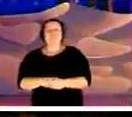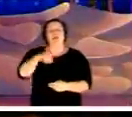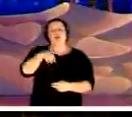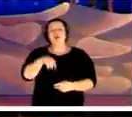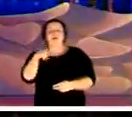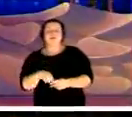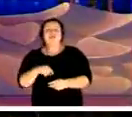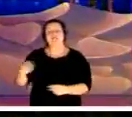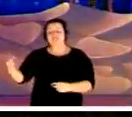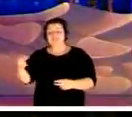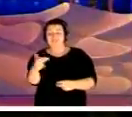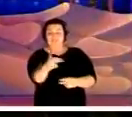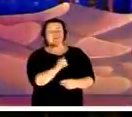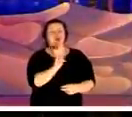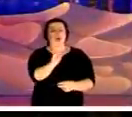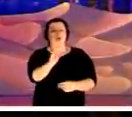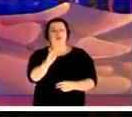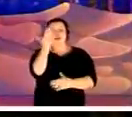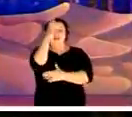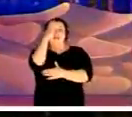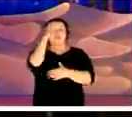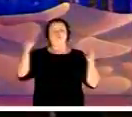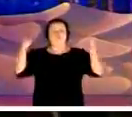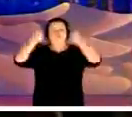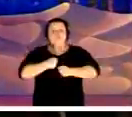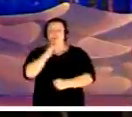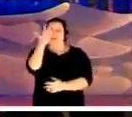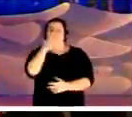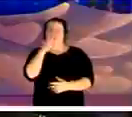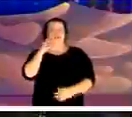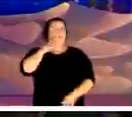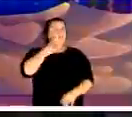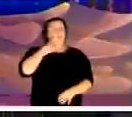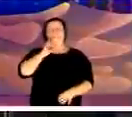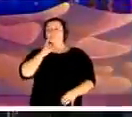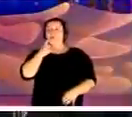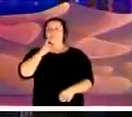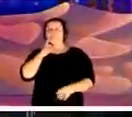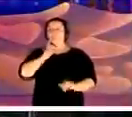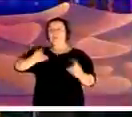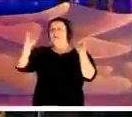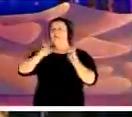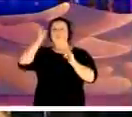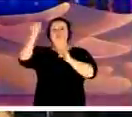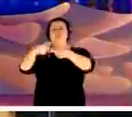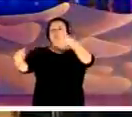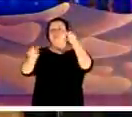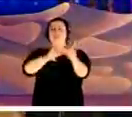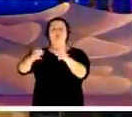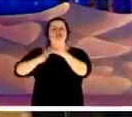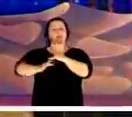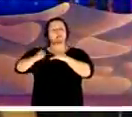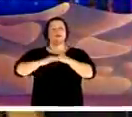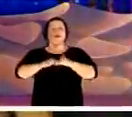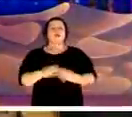tienen al chicharro disfrazado en carnaval, presumiendo de su fiesta, se cree la estrella del mar. Mi carnaval